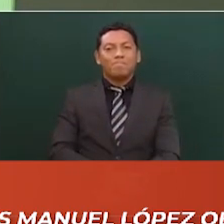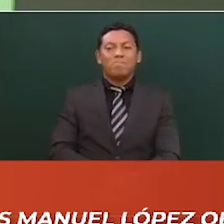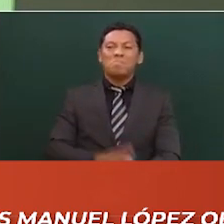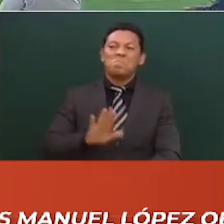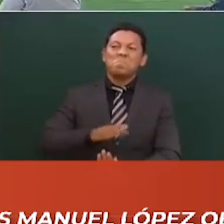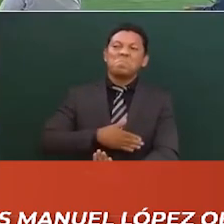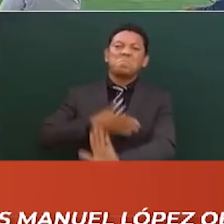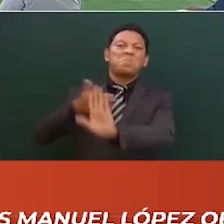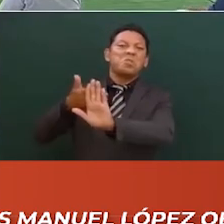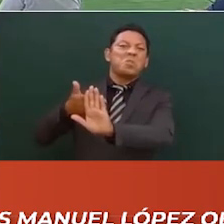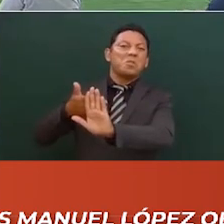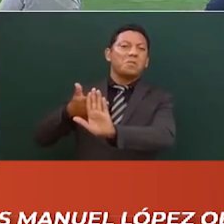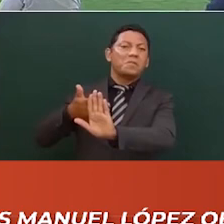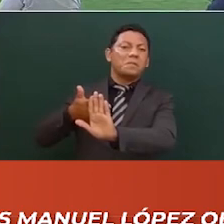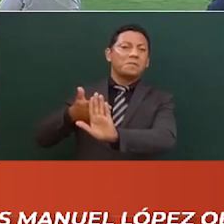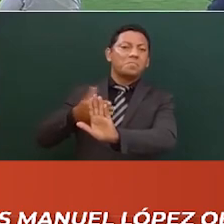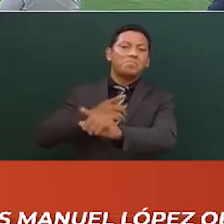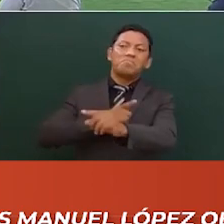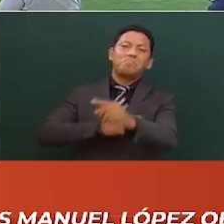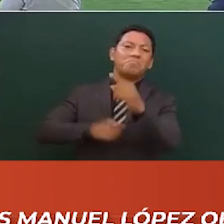Insultan al presidente,